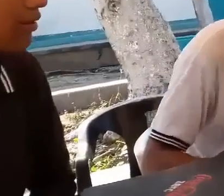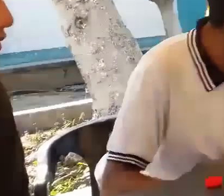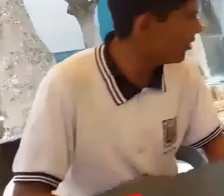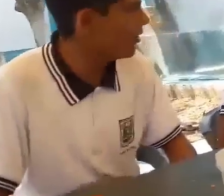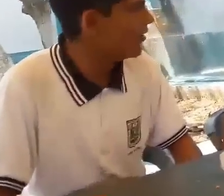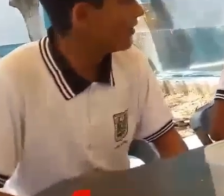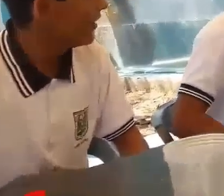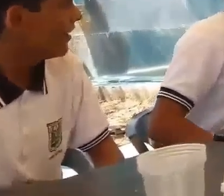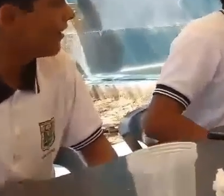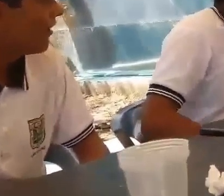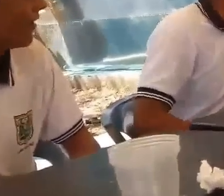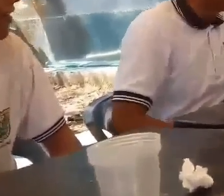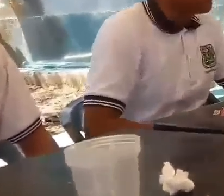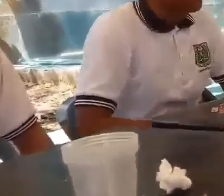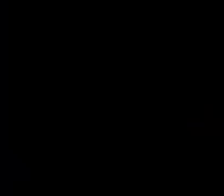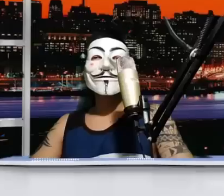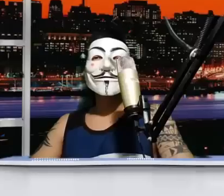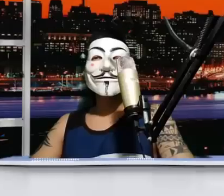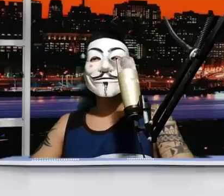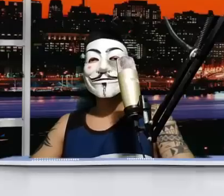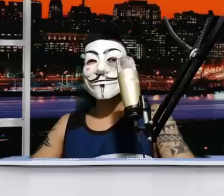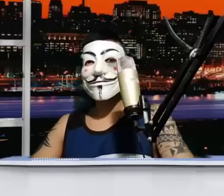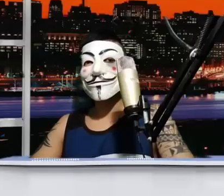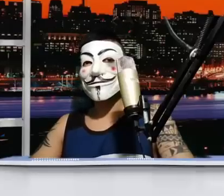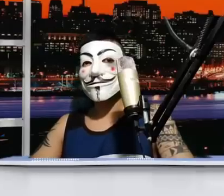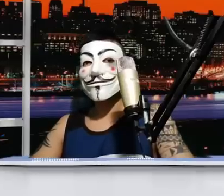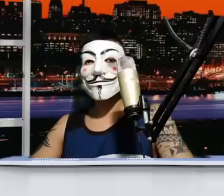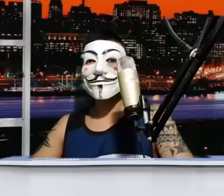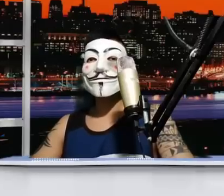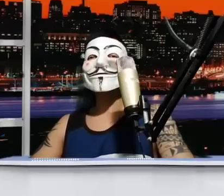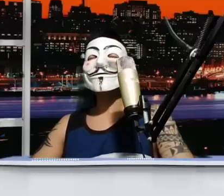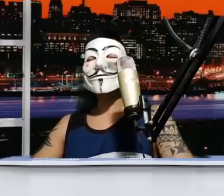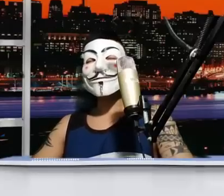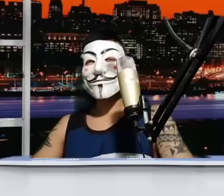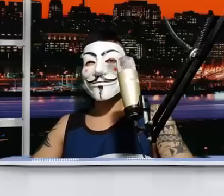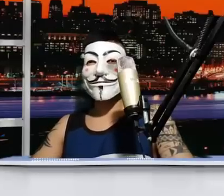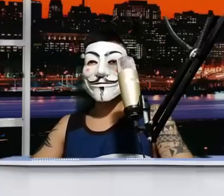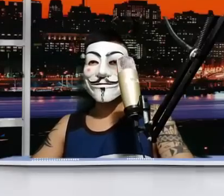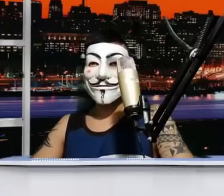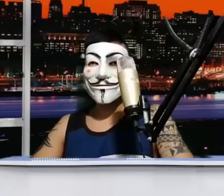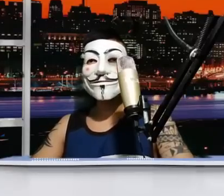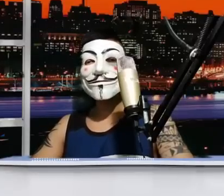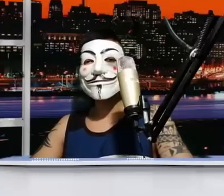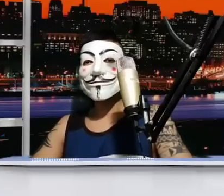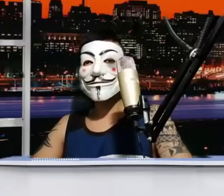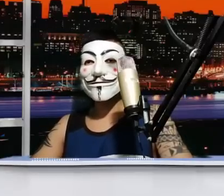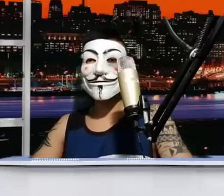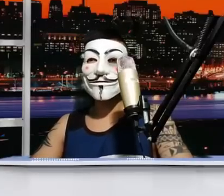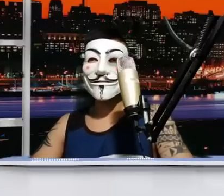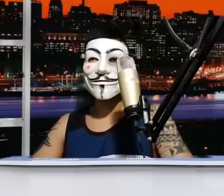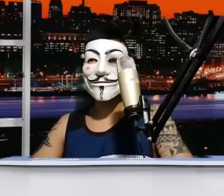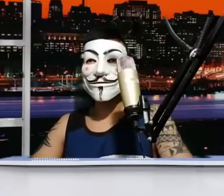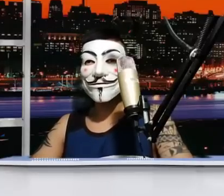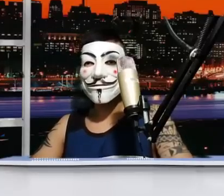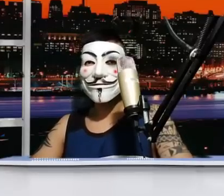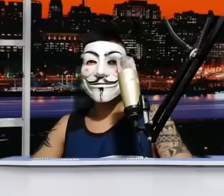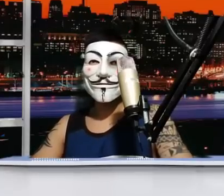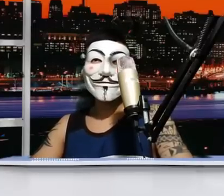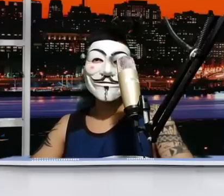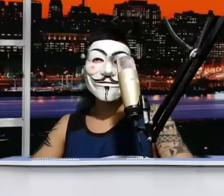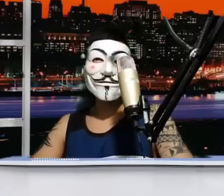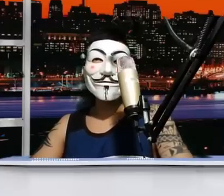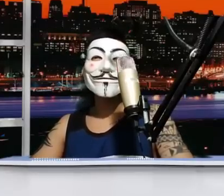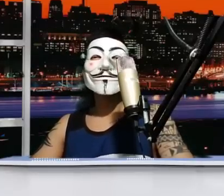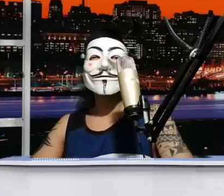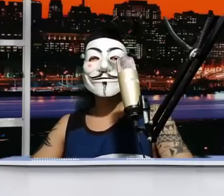¡Un pendejo! ¡Un pendejo! Y ahora escuchen esta otra estupidez, y es que este cara de mona